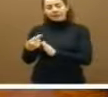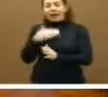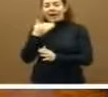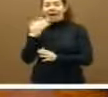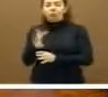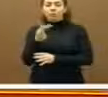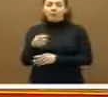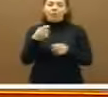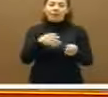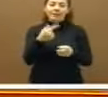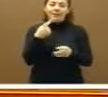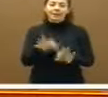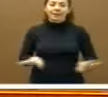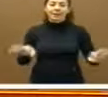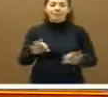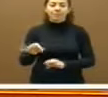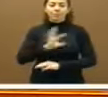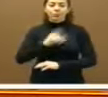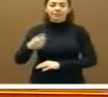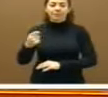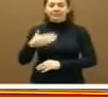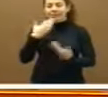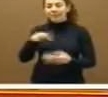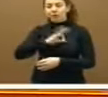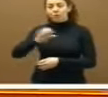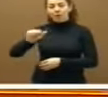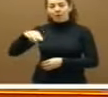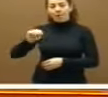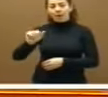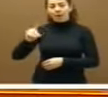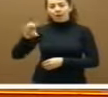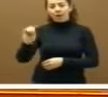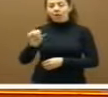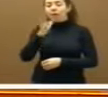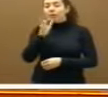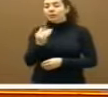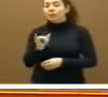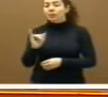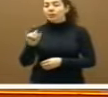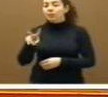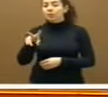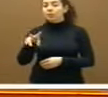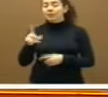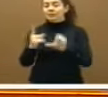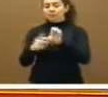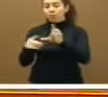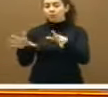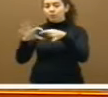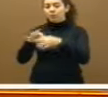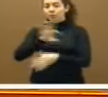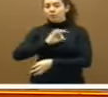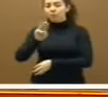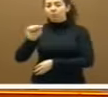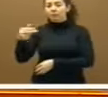gracias, señor Amado. A continuación, por el Grupo Parlamentario Popular, Extremadura Unida, señor Pacheco, dispone también de un turno de un minuto que lo